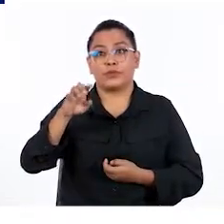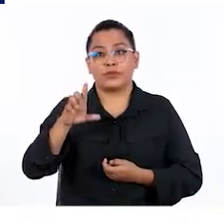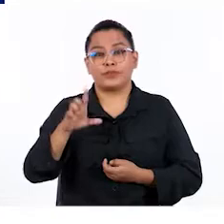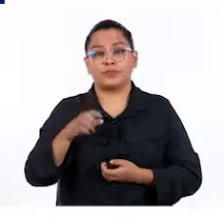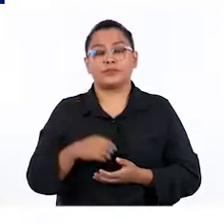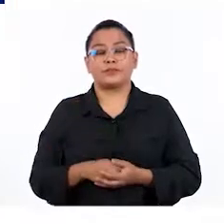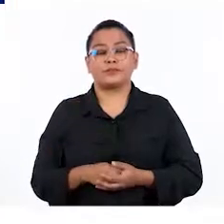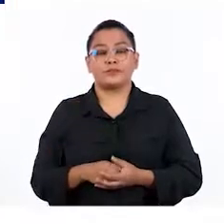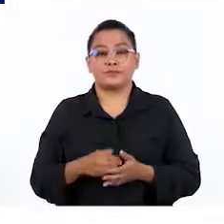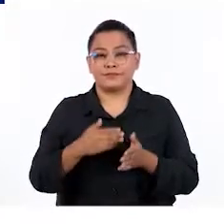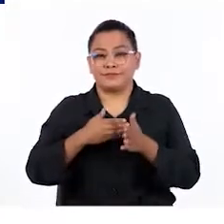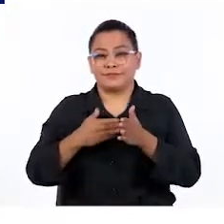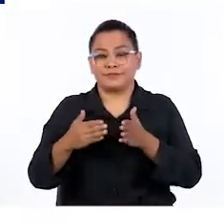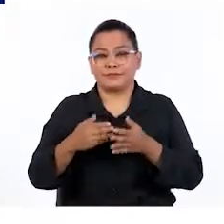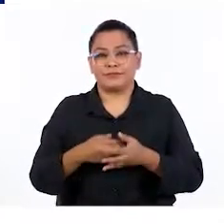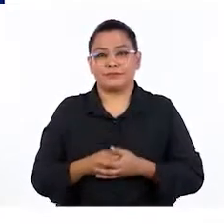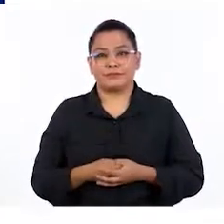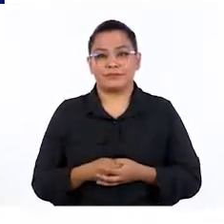Orantes. Comencemos.